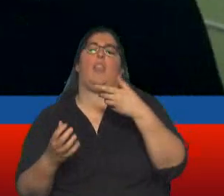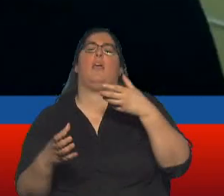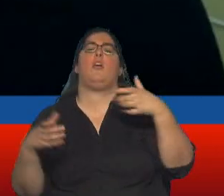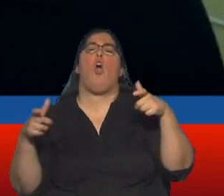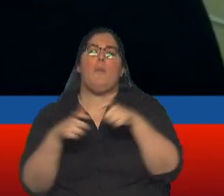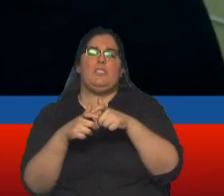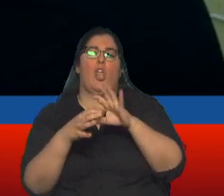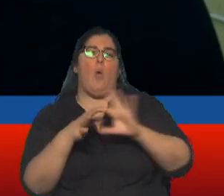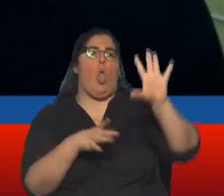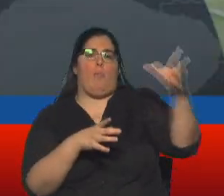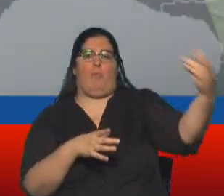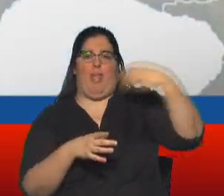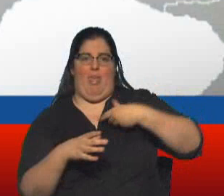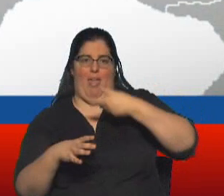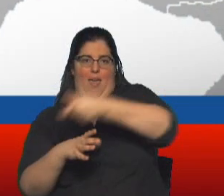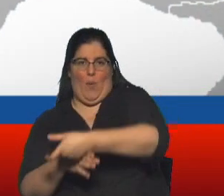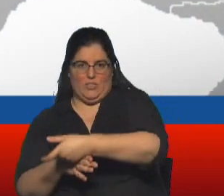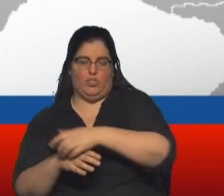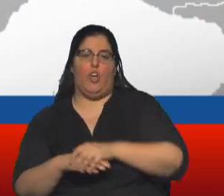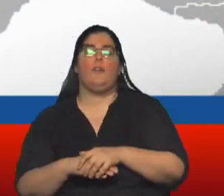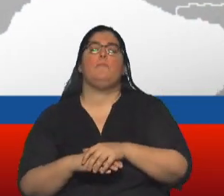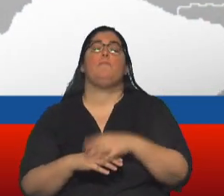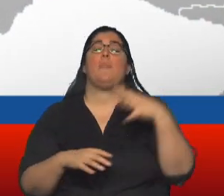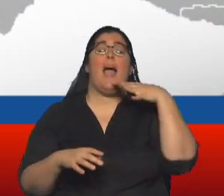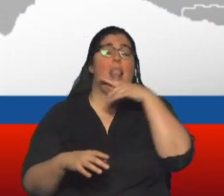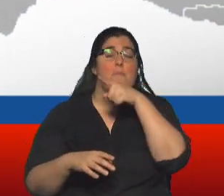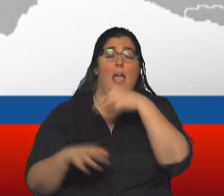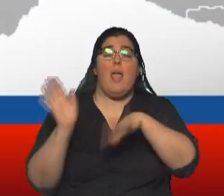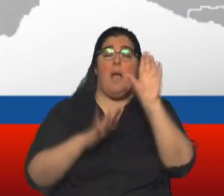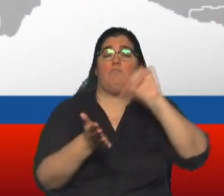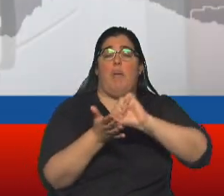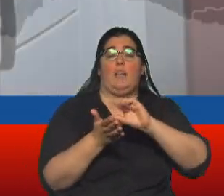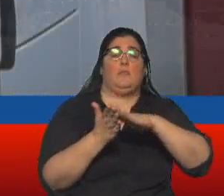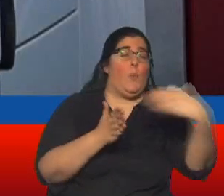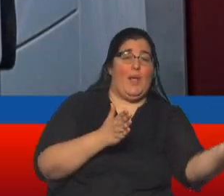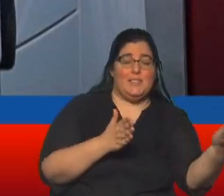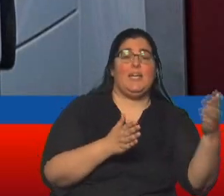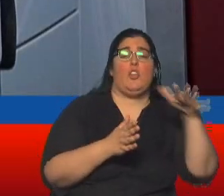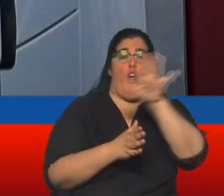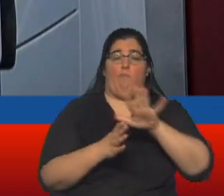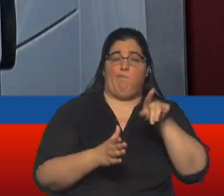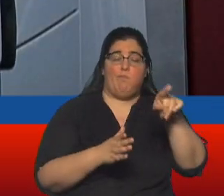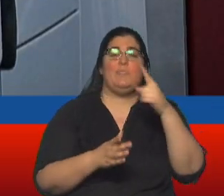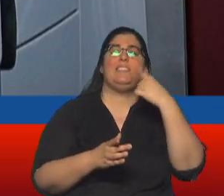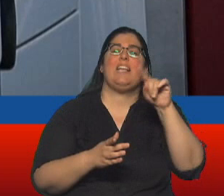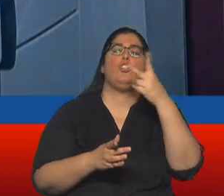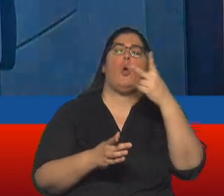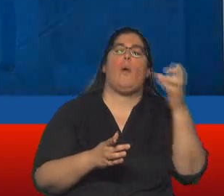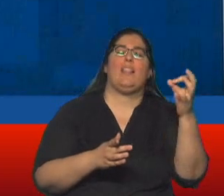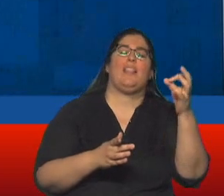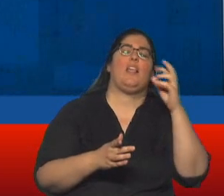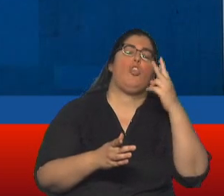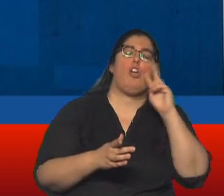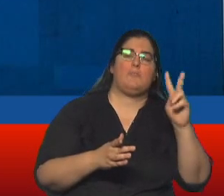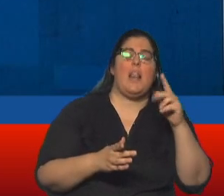Comisión Europea. Alemania es su principal vecino en la región. 122.000 polacos cruzan a diario